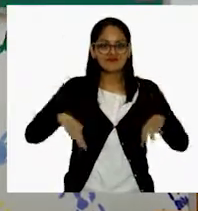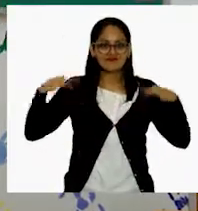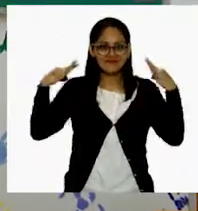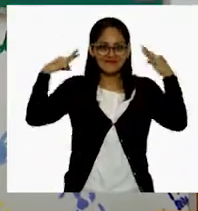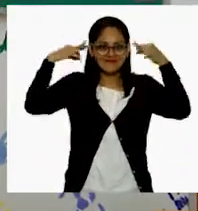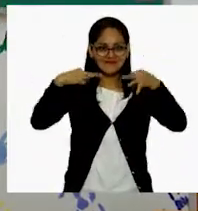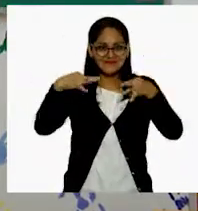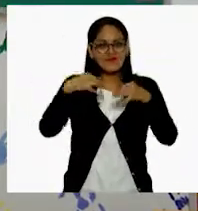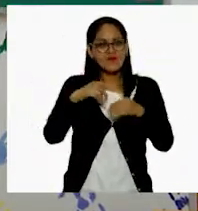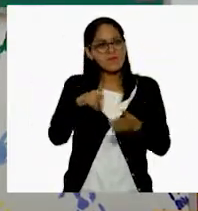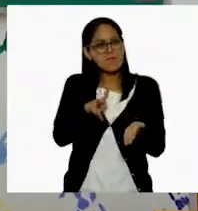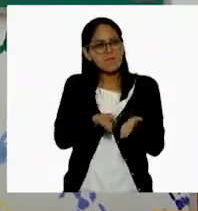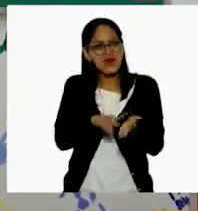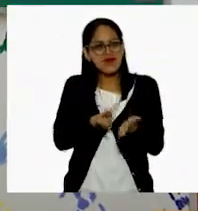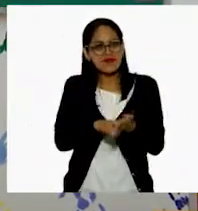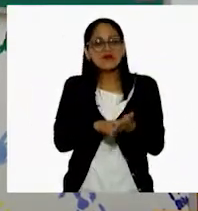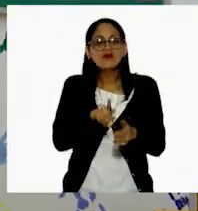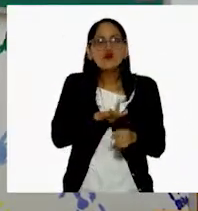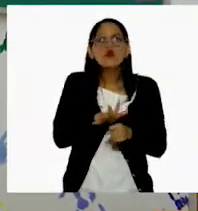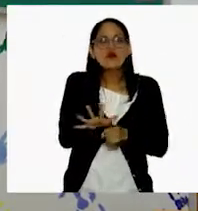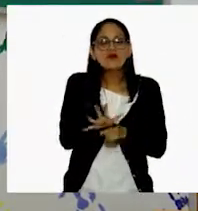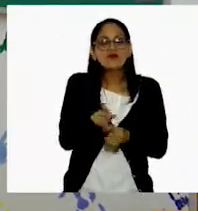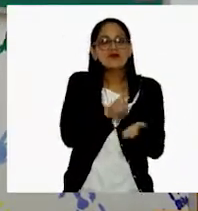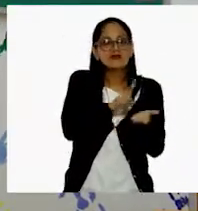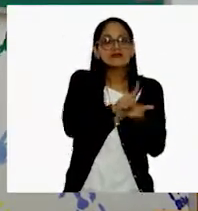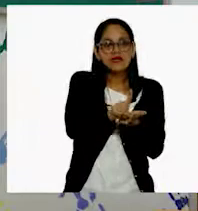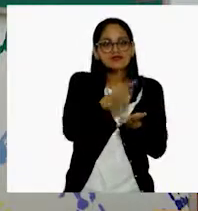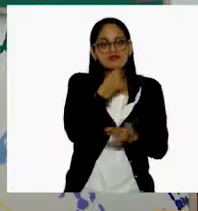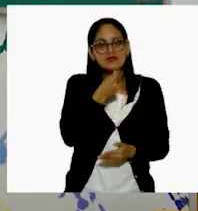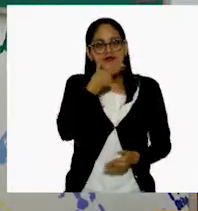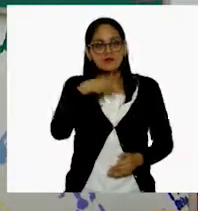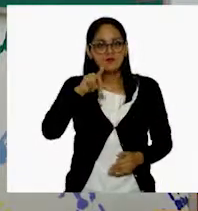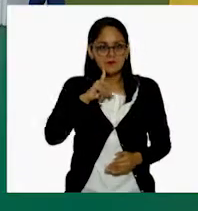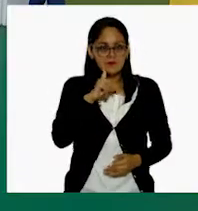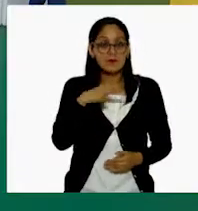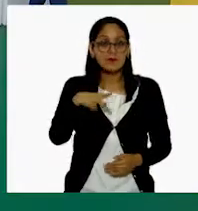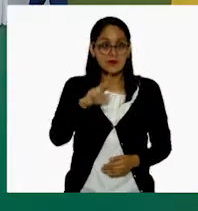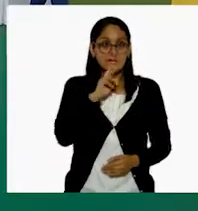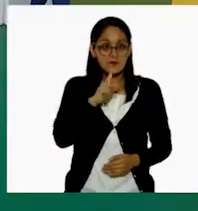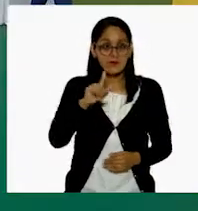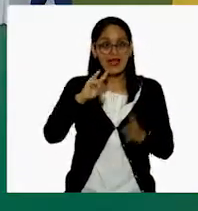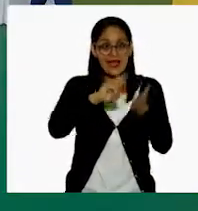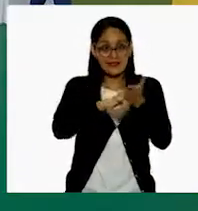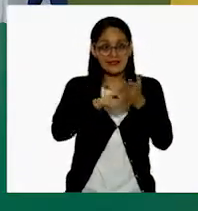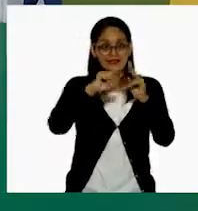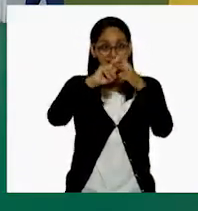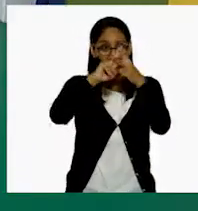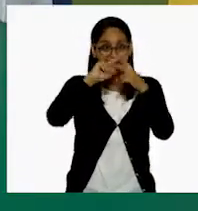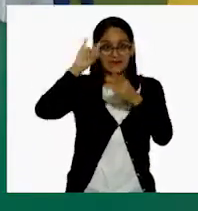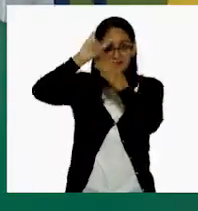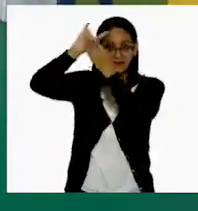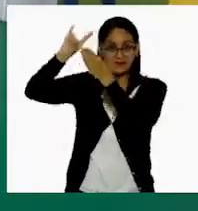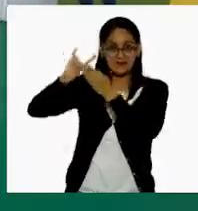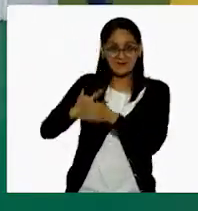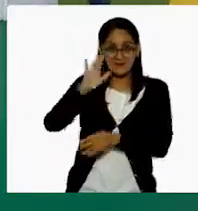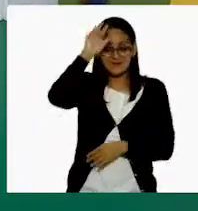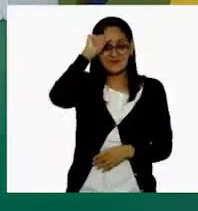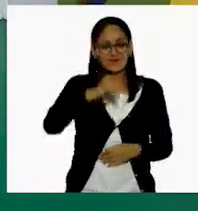superpoderosa, la capa de los derechos de las niñas y los niños. Sí. Pero, ¿qué les parece si pegamos nuestras estrellas en el pizarrón? Sí.